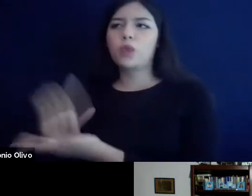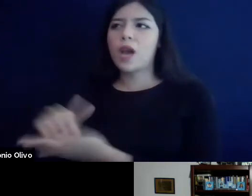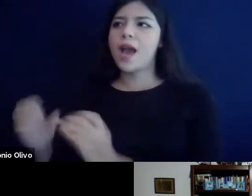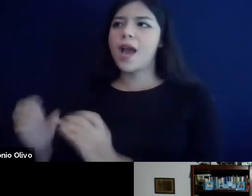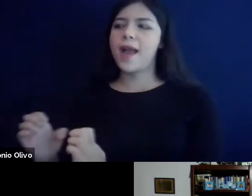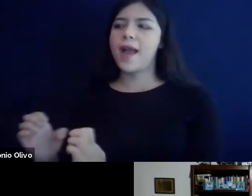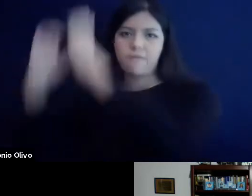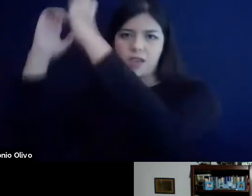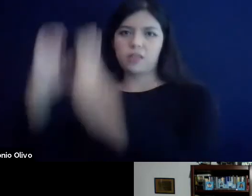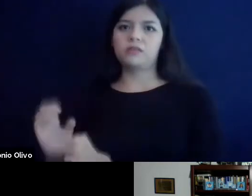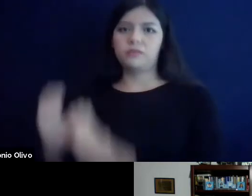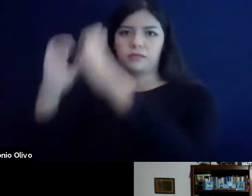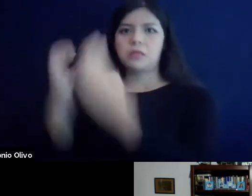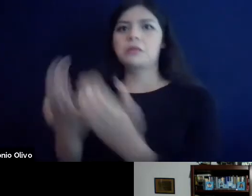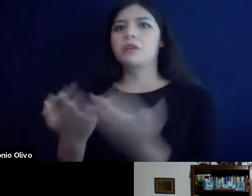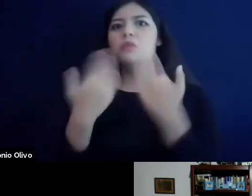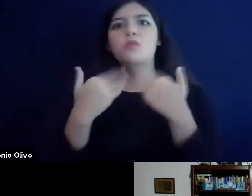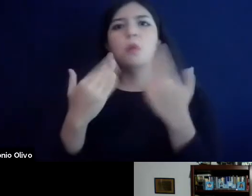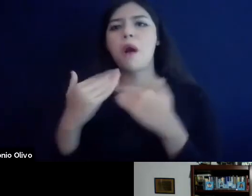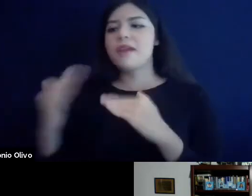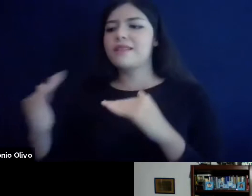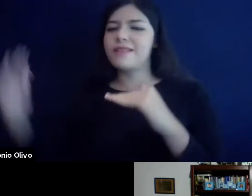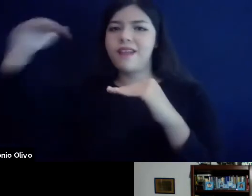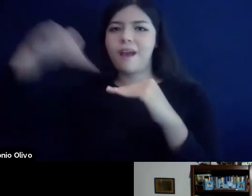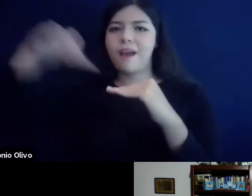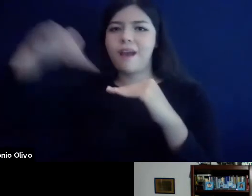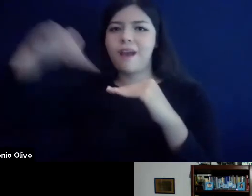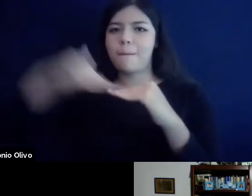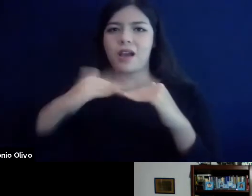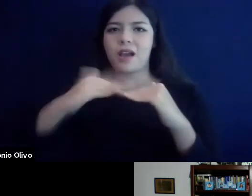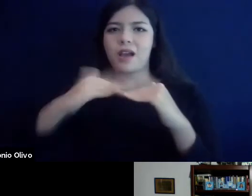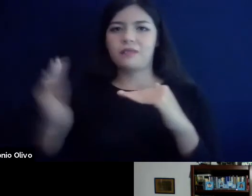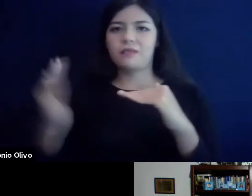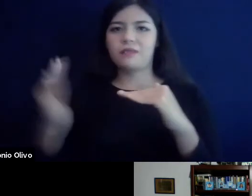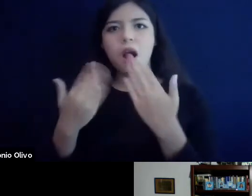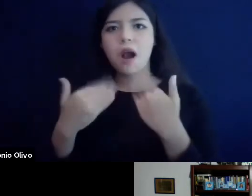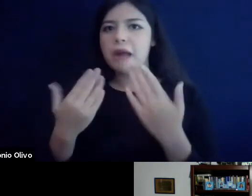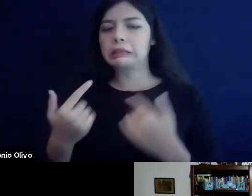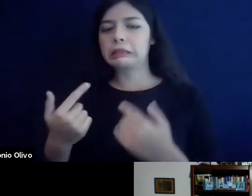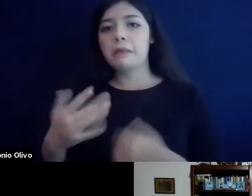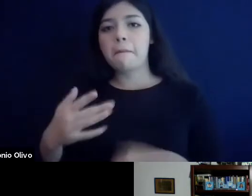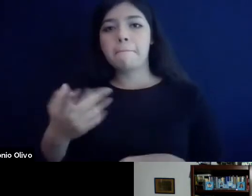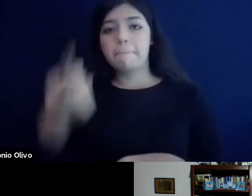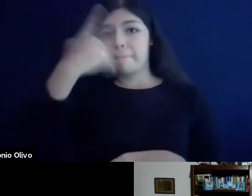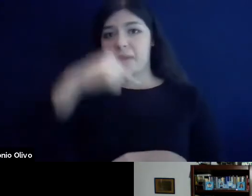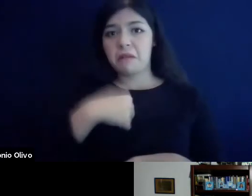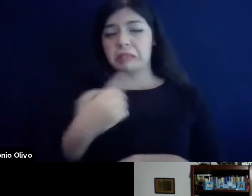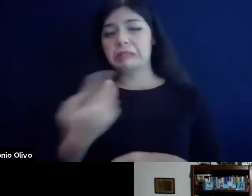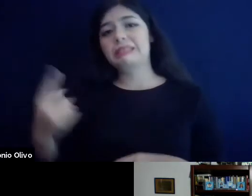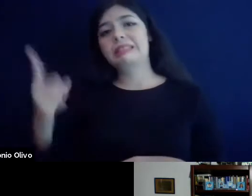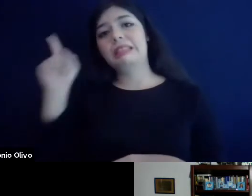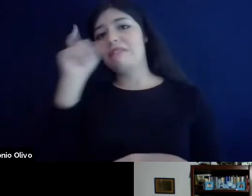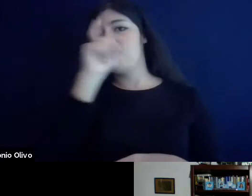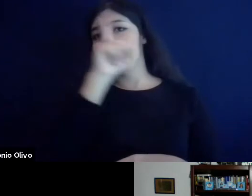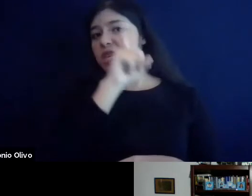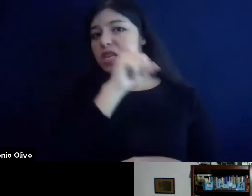rampa, ni cajones de estacionamiento, menos baños. Los juzgados eran, solamente no nos había elevador y no llegaba a todos los